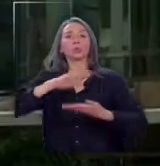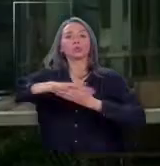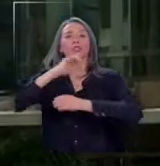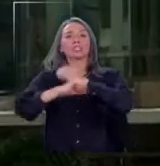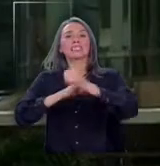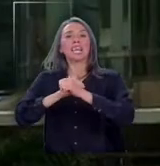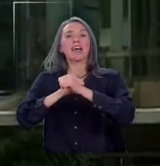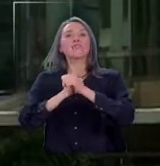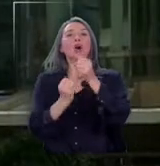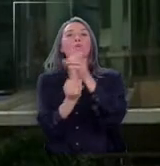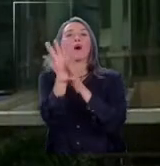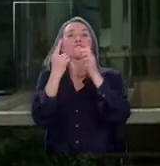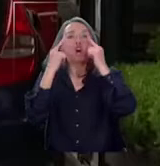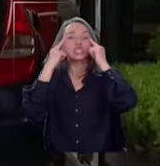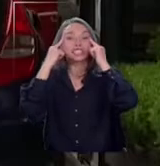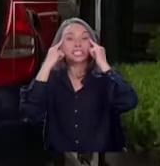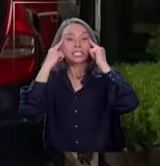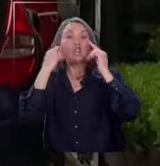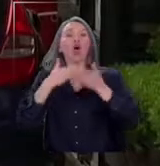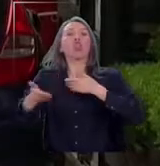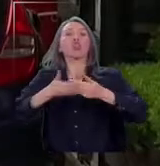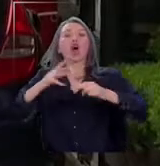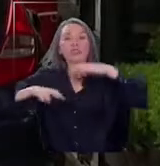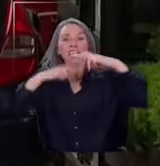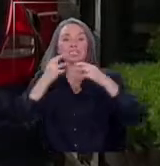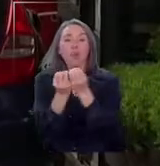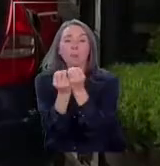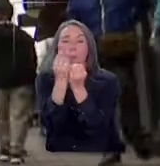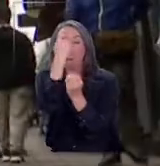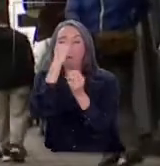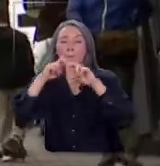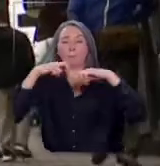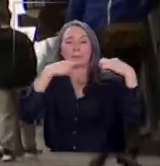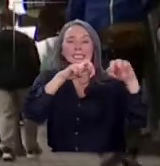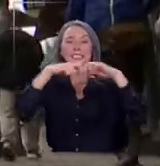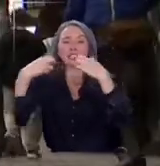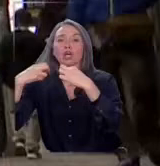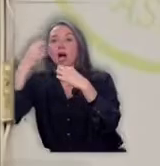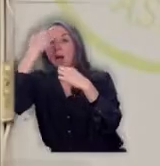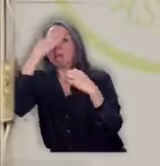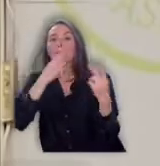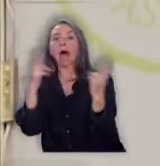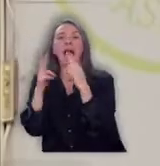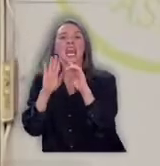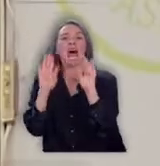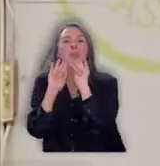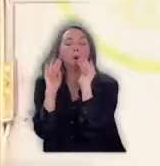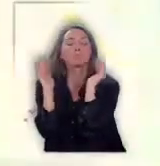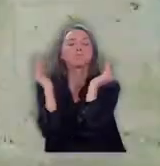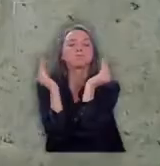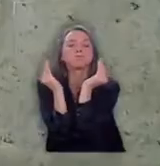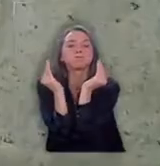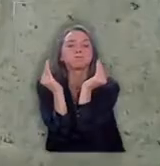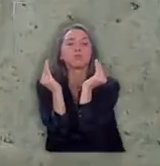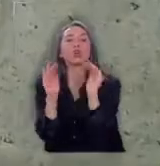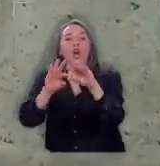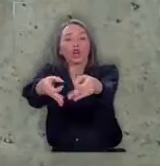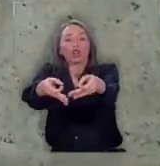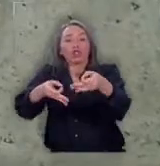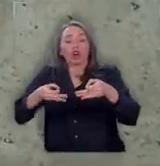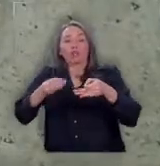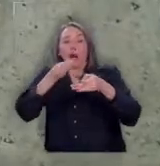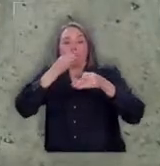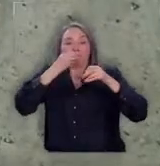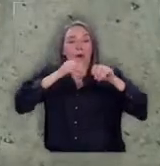nuevo chino dónde en un restaurant lleno de gente y con mala ventilación en total en ese